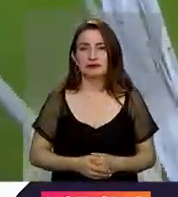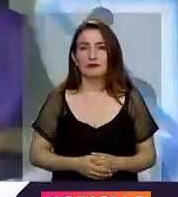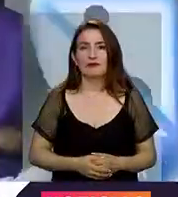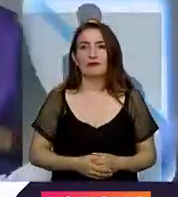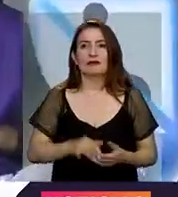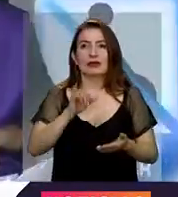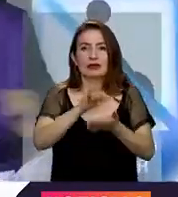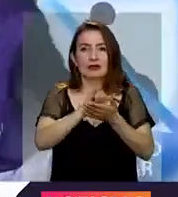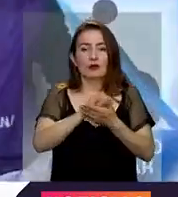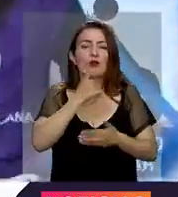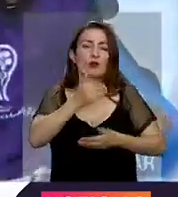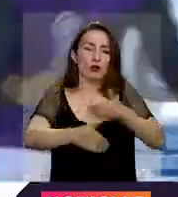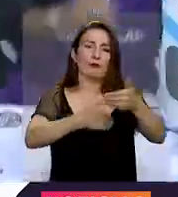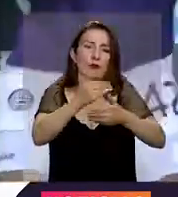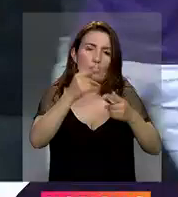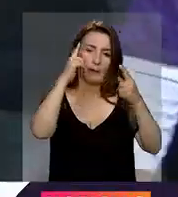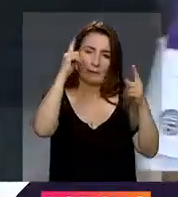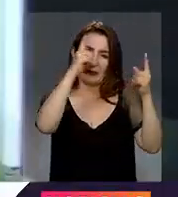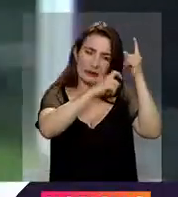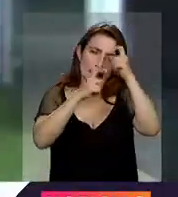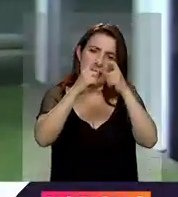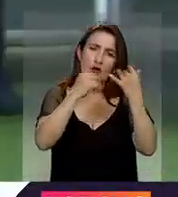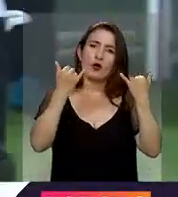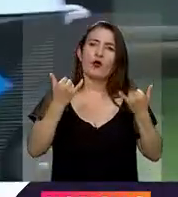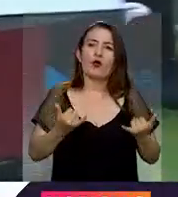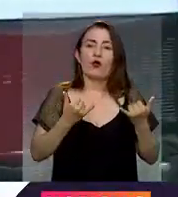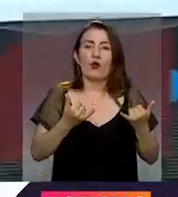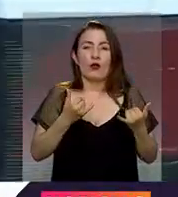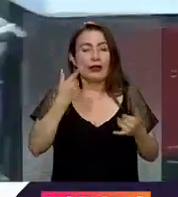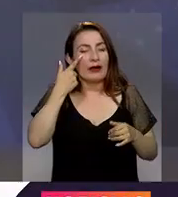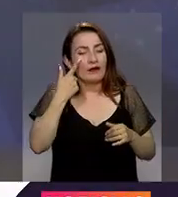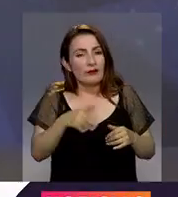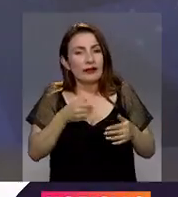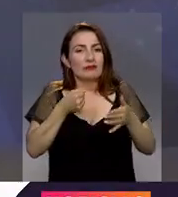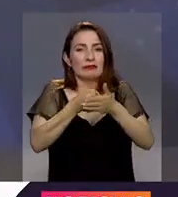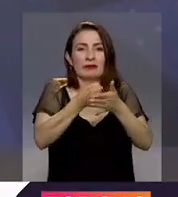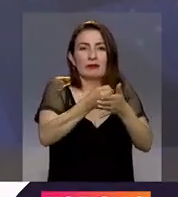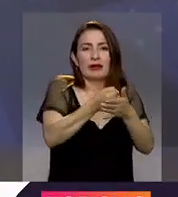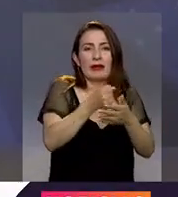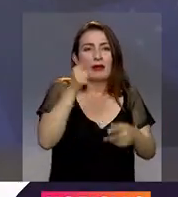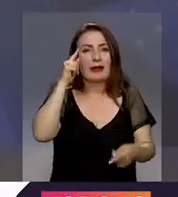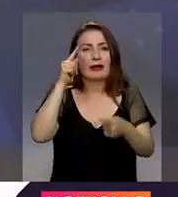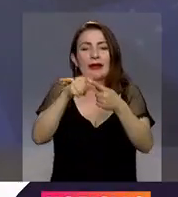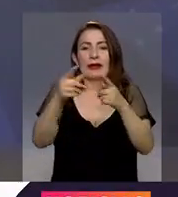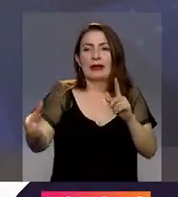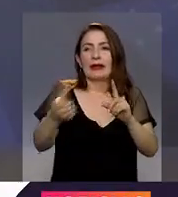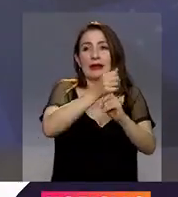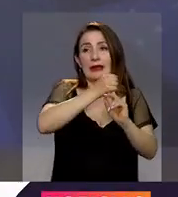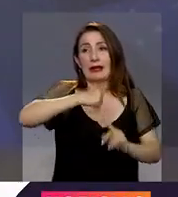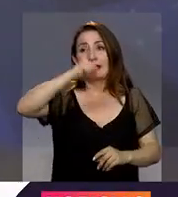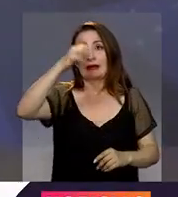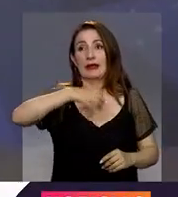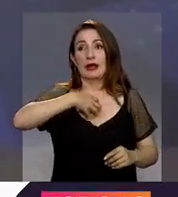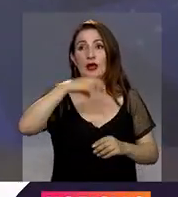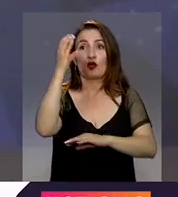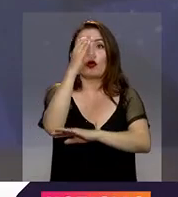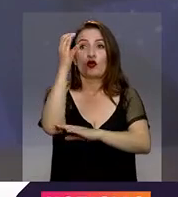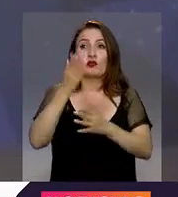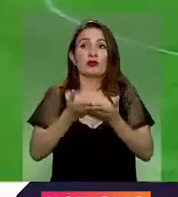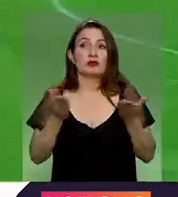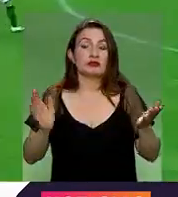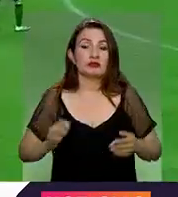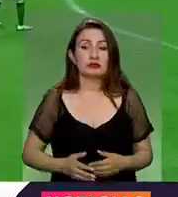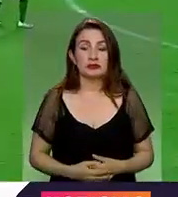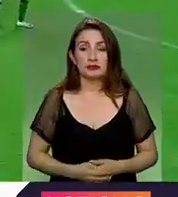es ir pensando paso a paso. Hoy estamos pensando en Lanús para poder ir a ganarle a Gremio, ya sea en Colombia o donde pongan el